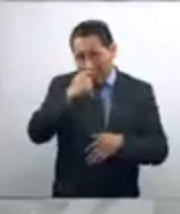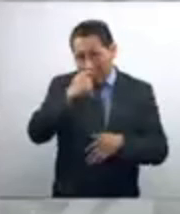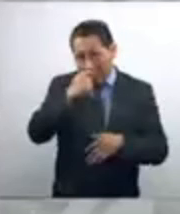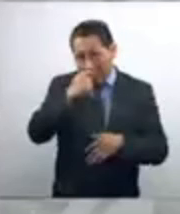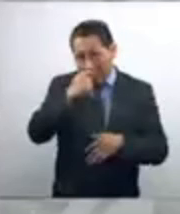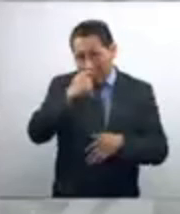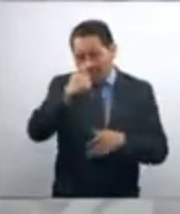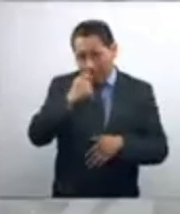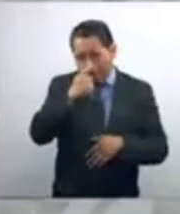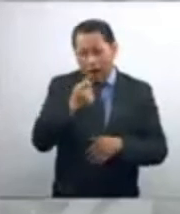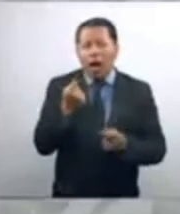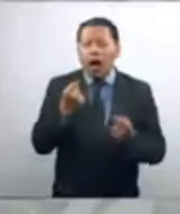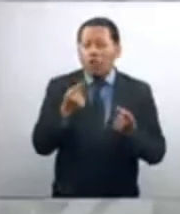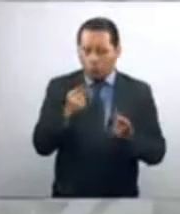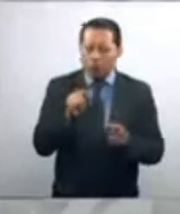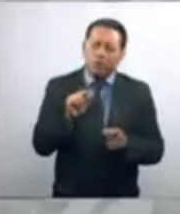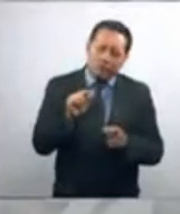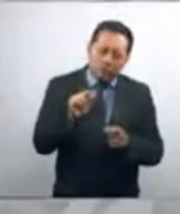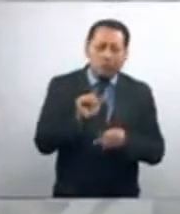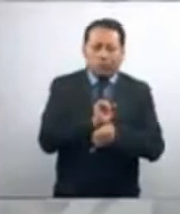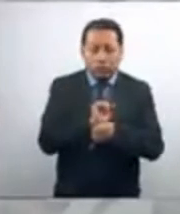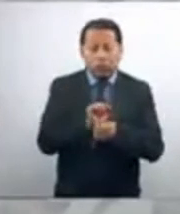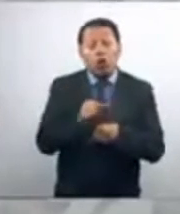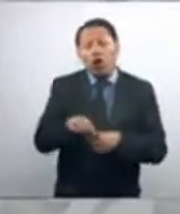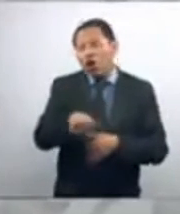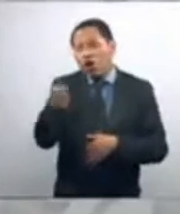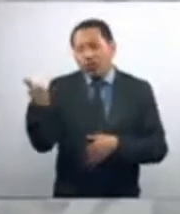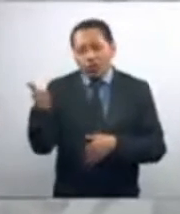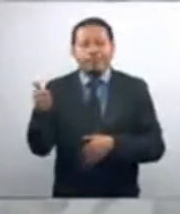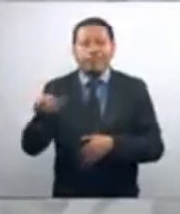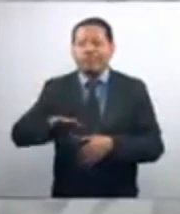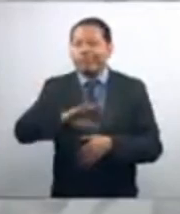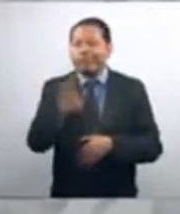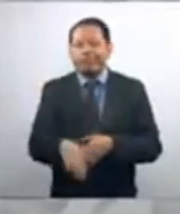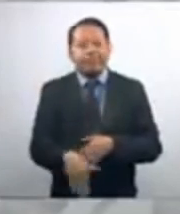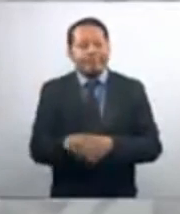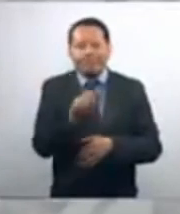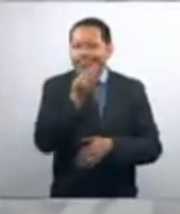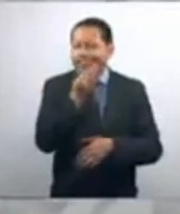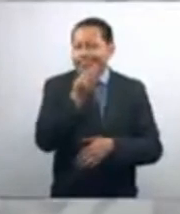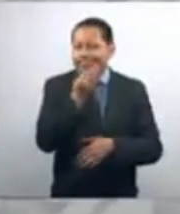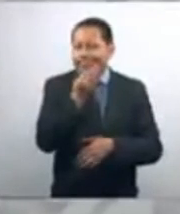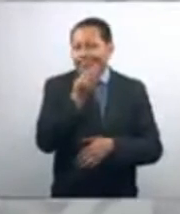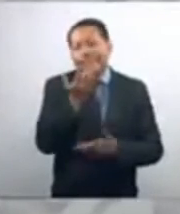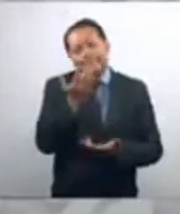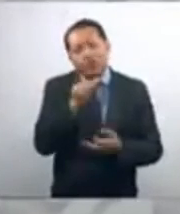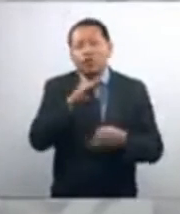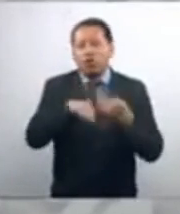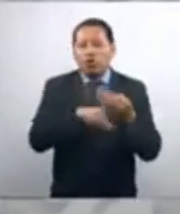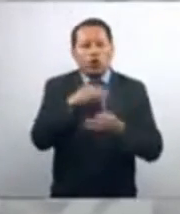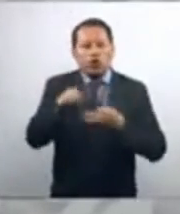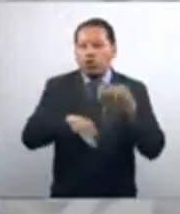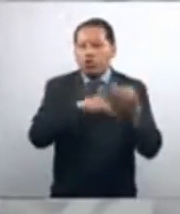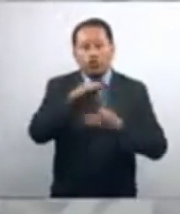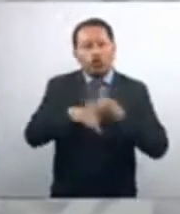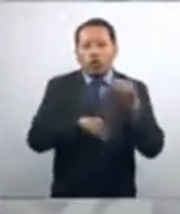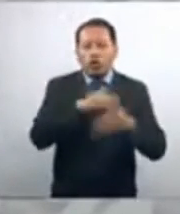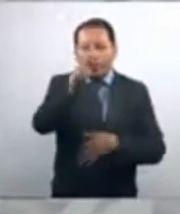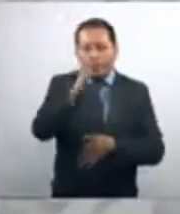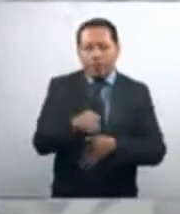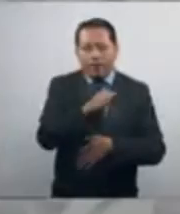una gripa? Se va la vida en un respiro, así es de que todos sean bendecidos con